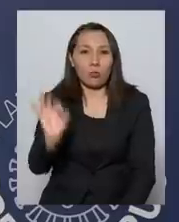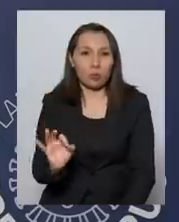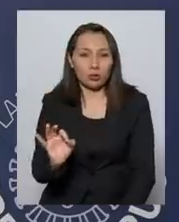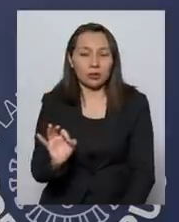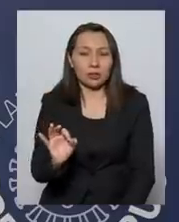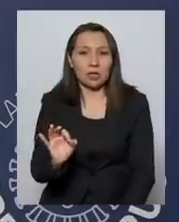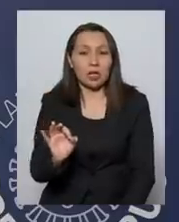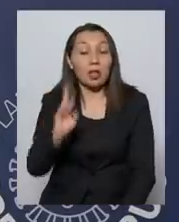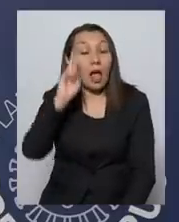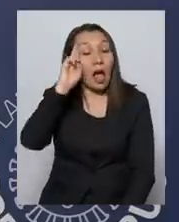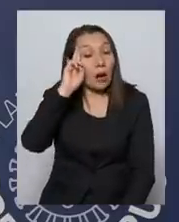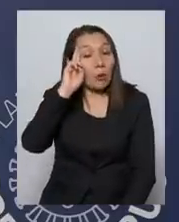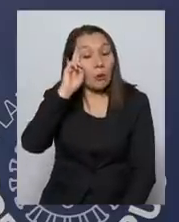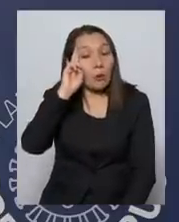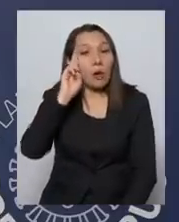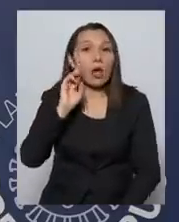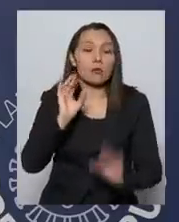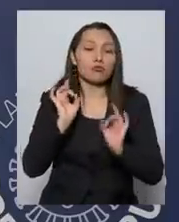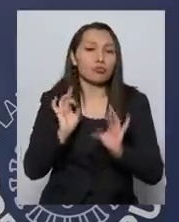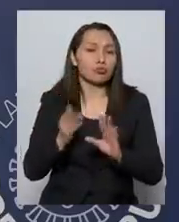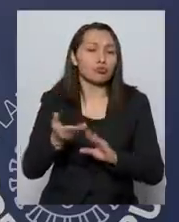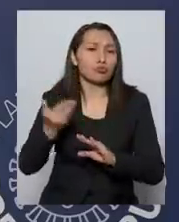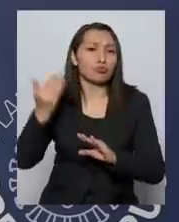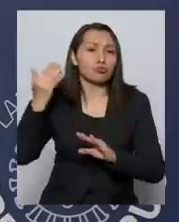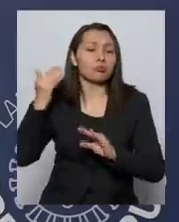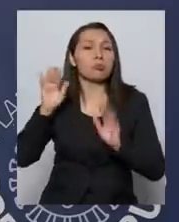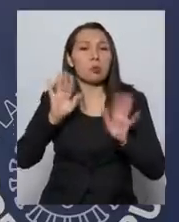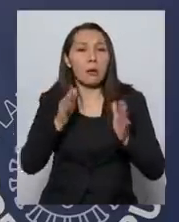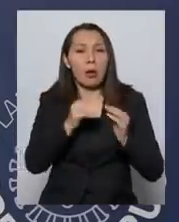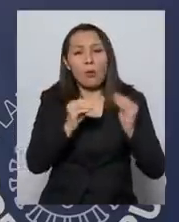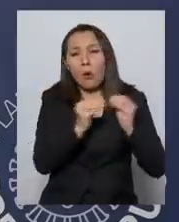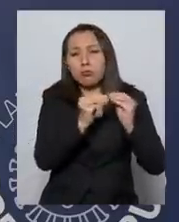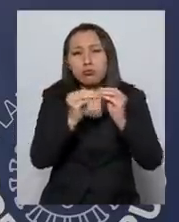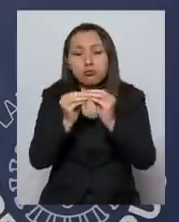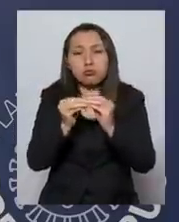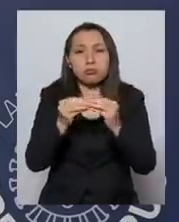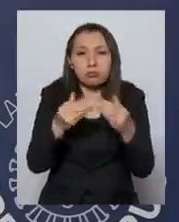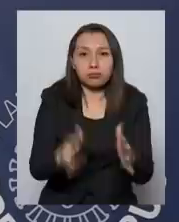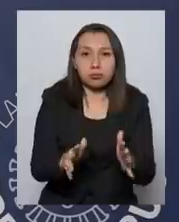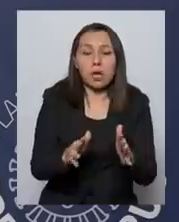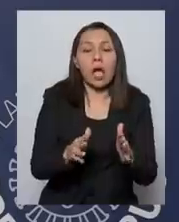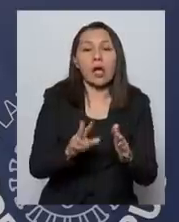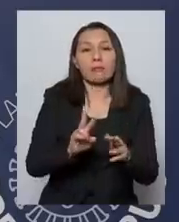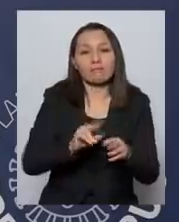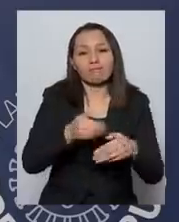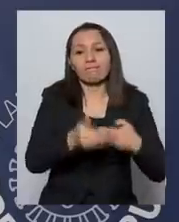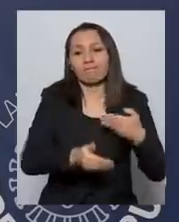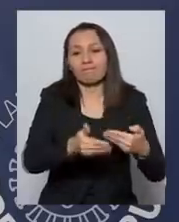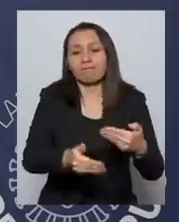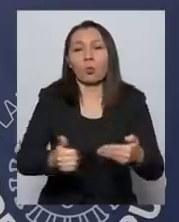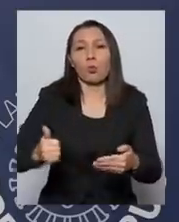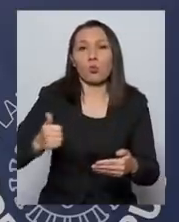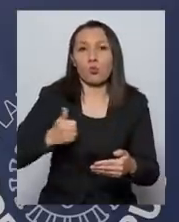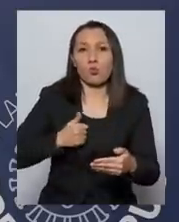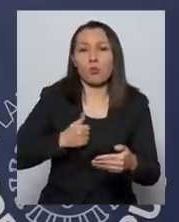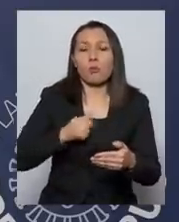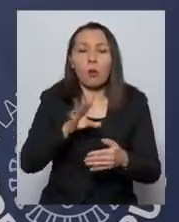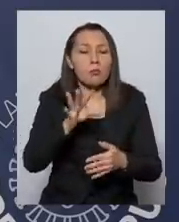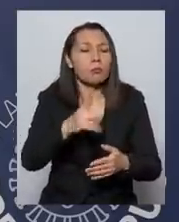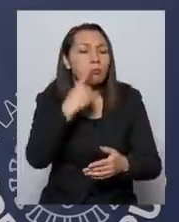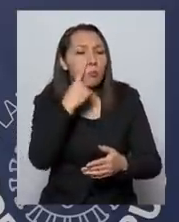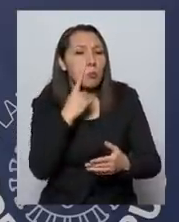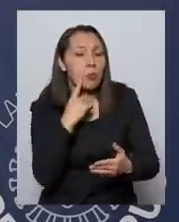10,31%, recordando más bien la cifra histórica que teníamos en la medida que ya estamos cumpliendo con el